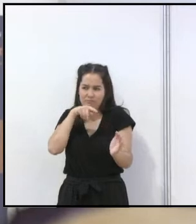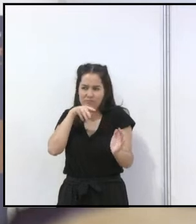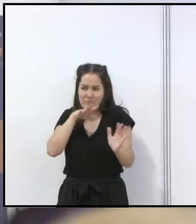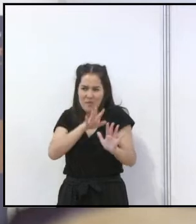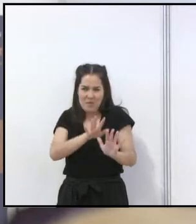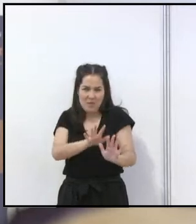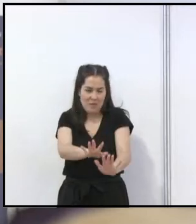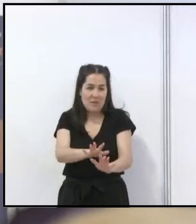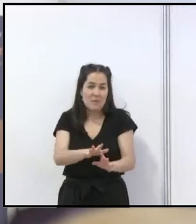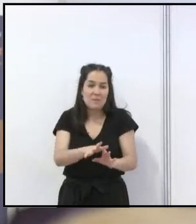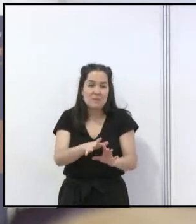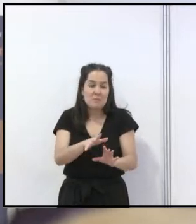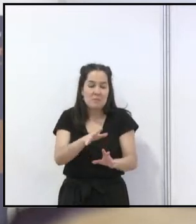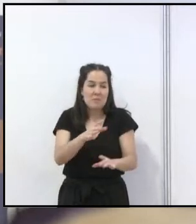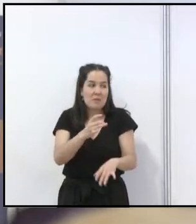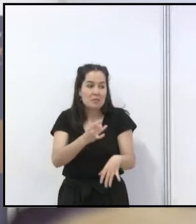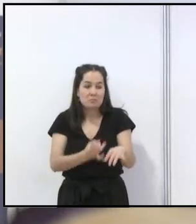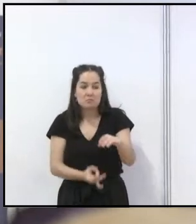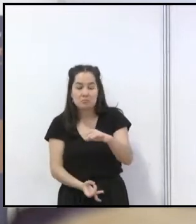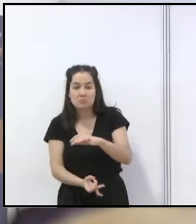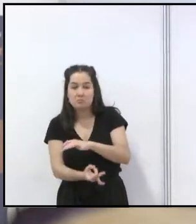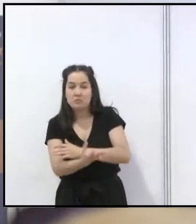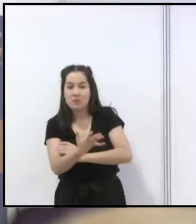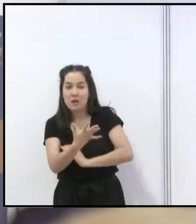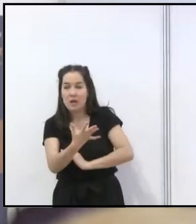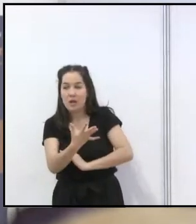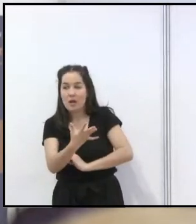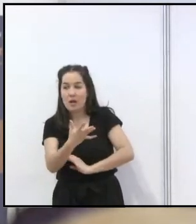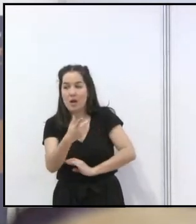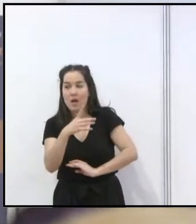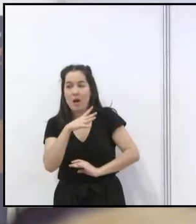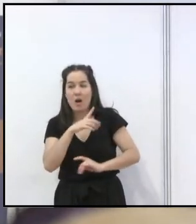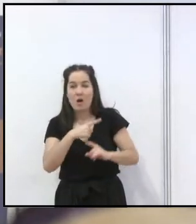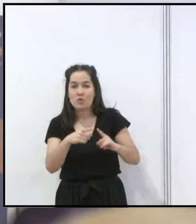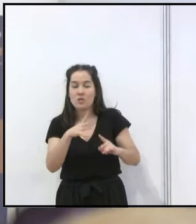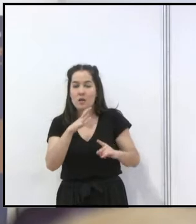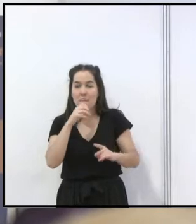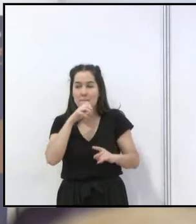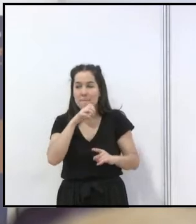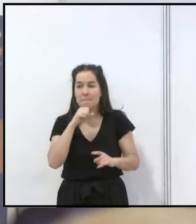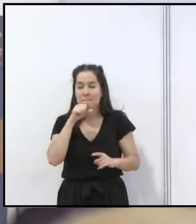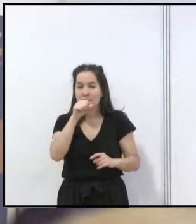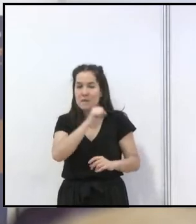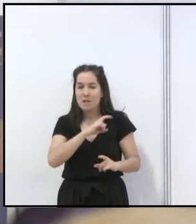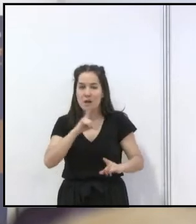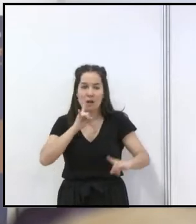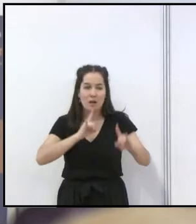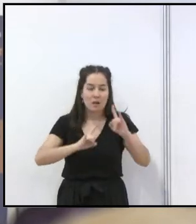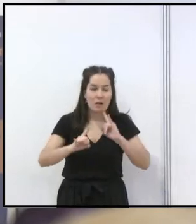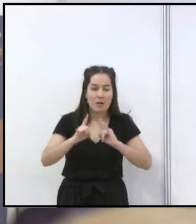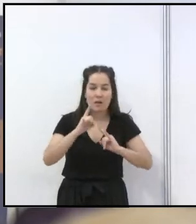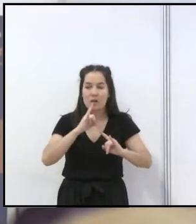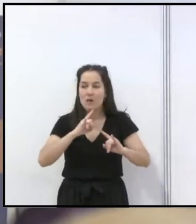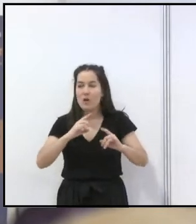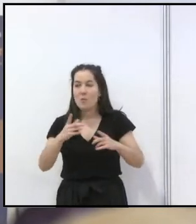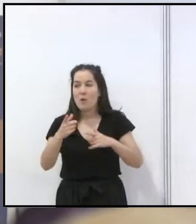completamente distinto, fascinante. Este viaje de ida y vuelta no es un viaje de ida y vuelta, es un viaje